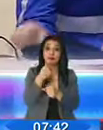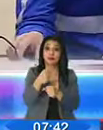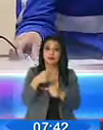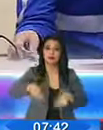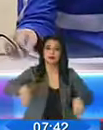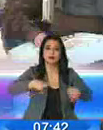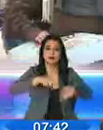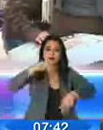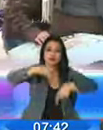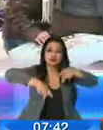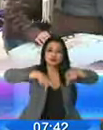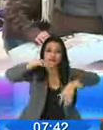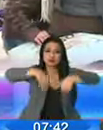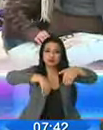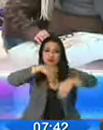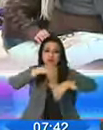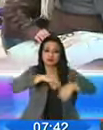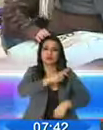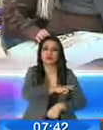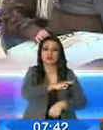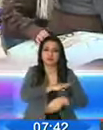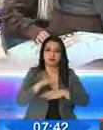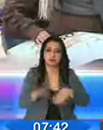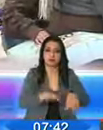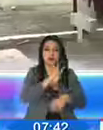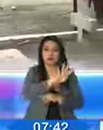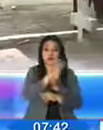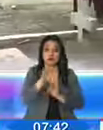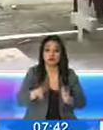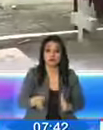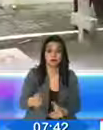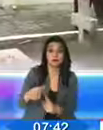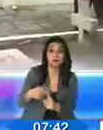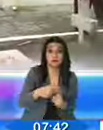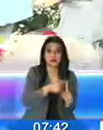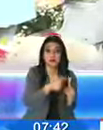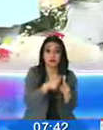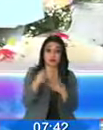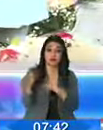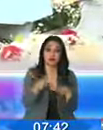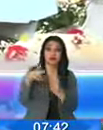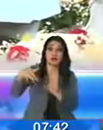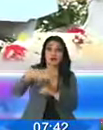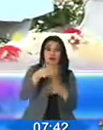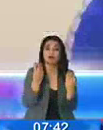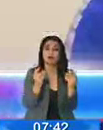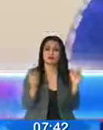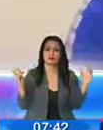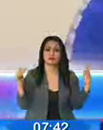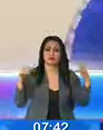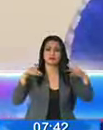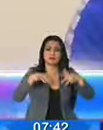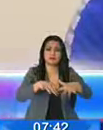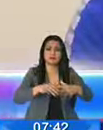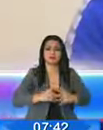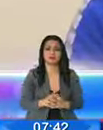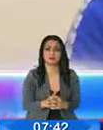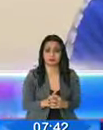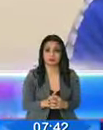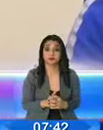municipales, los 44 cementerios de la ciudad y parques, se registró una gran afluencia de personas. a tal punto que